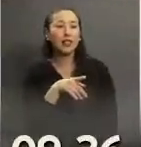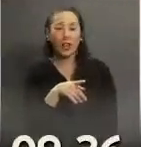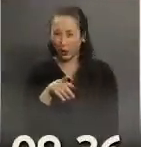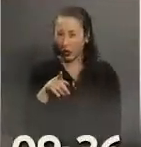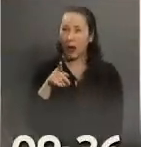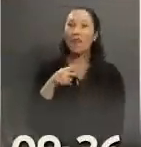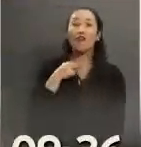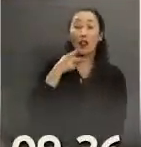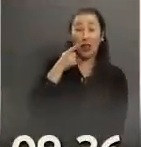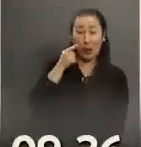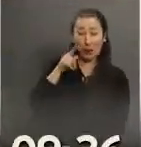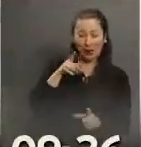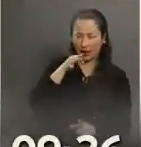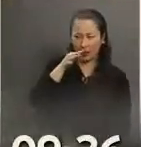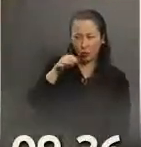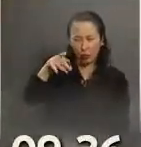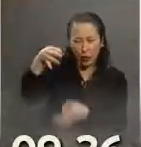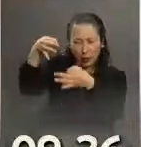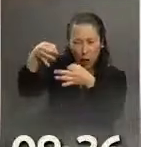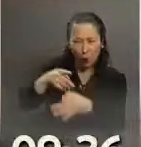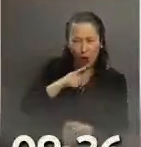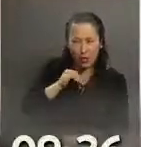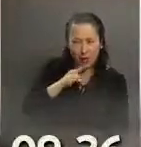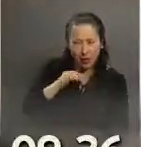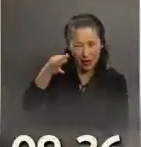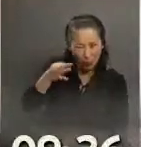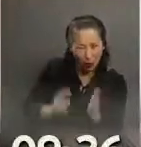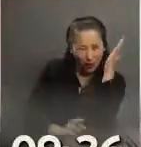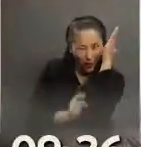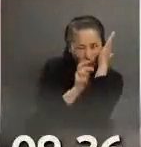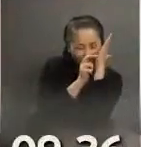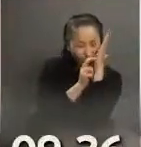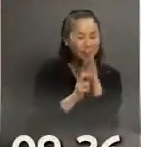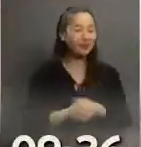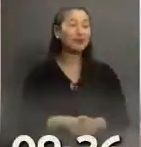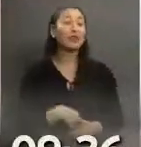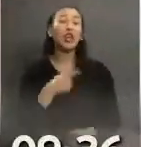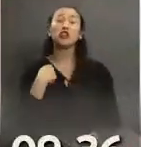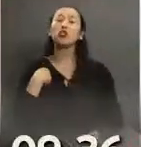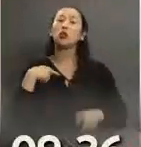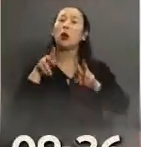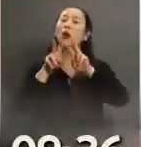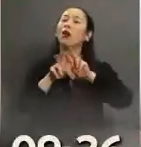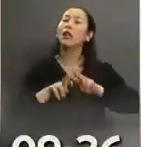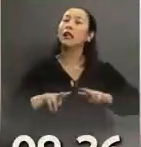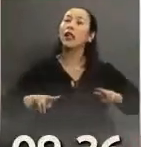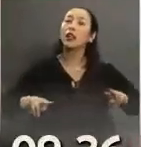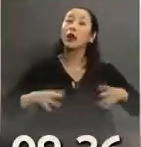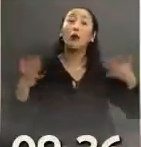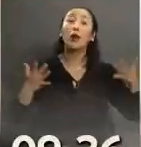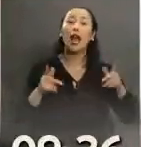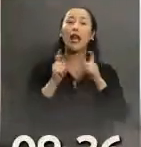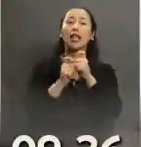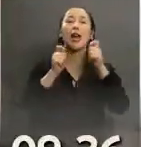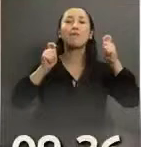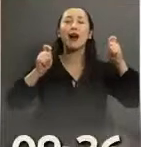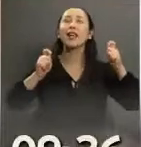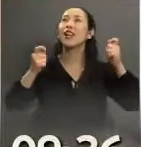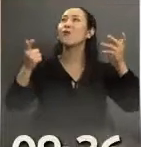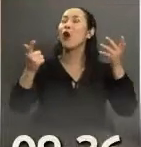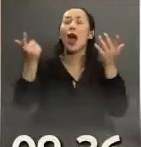Estoy contento. Estoy tranquilo porque hemos hecho una campaña esperanzadora, hemos hecho una campaña